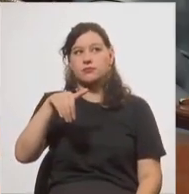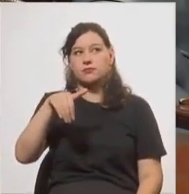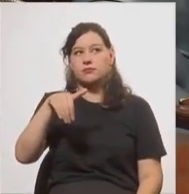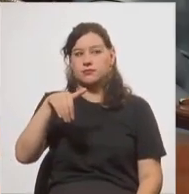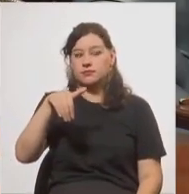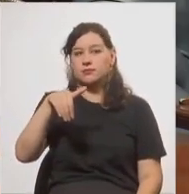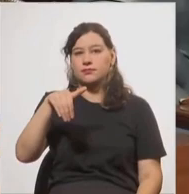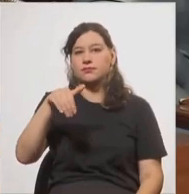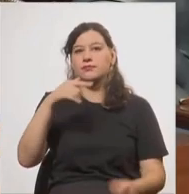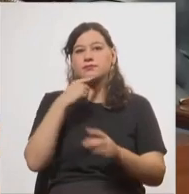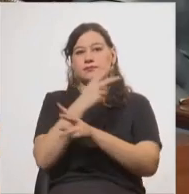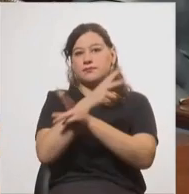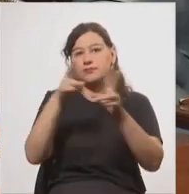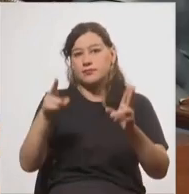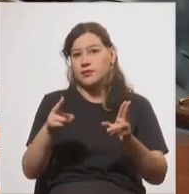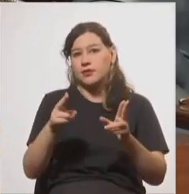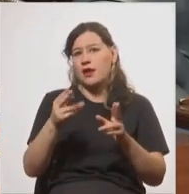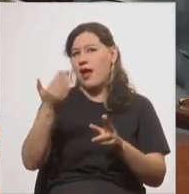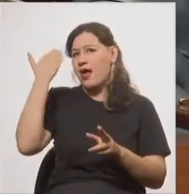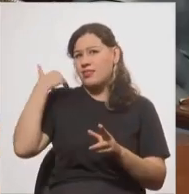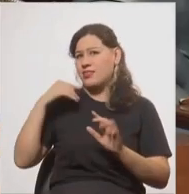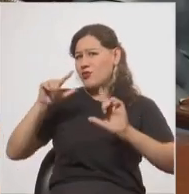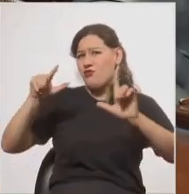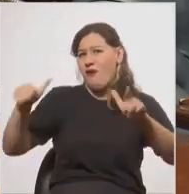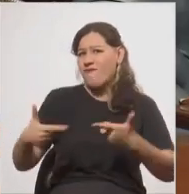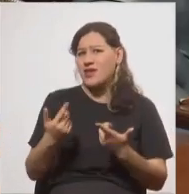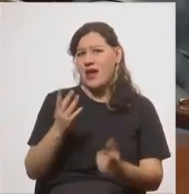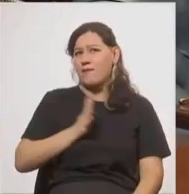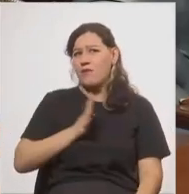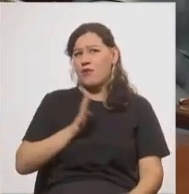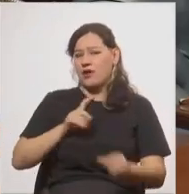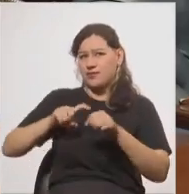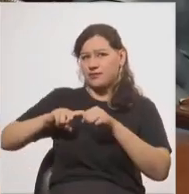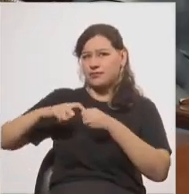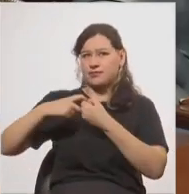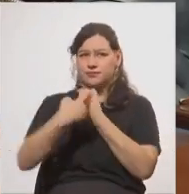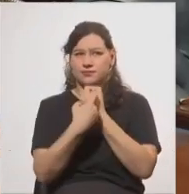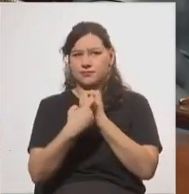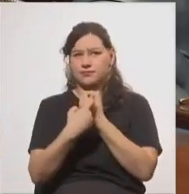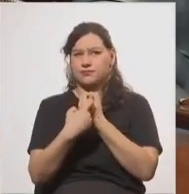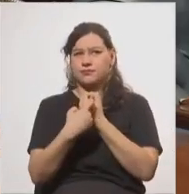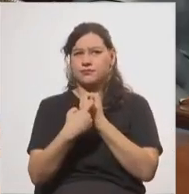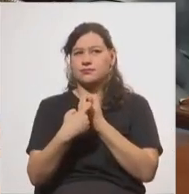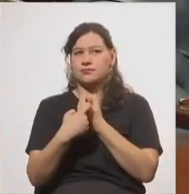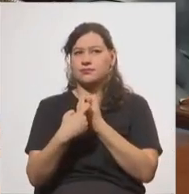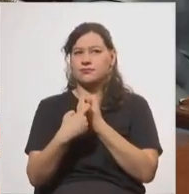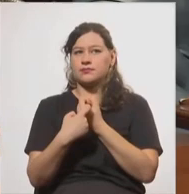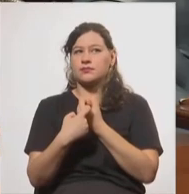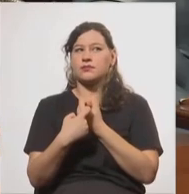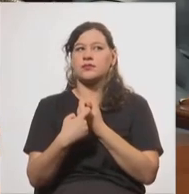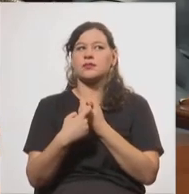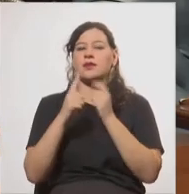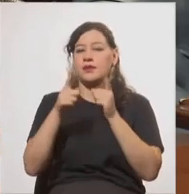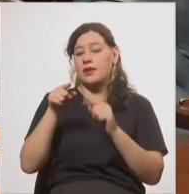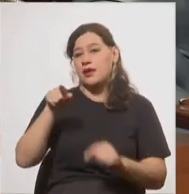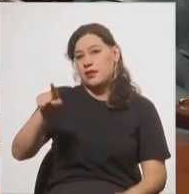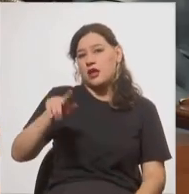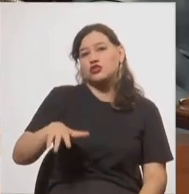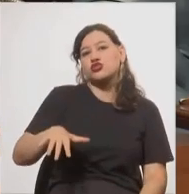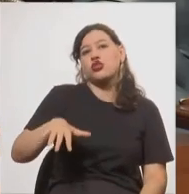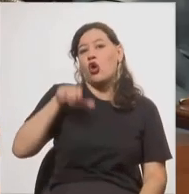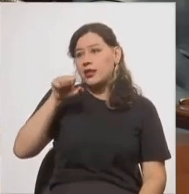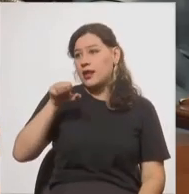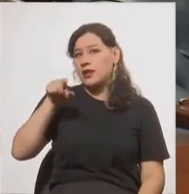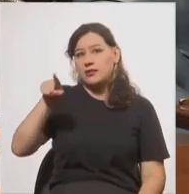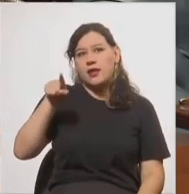época también en la que no había prácticamente mujeres en los sindicatos. Y como otros socialistas,